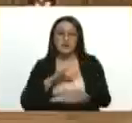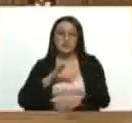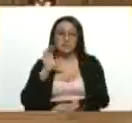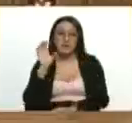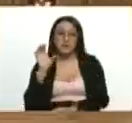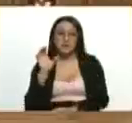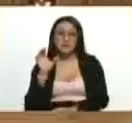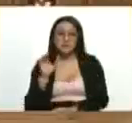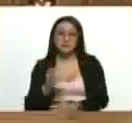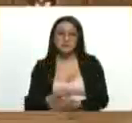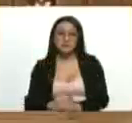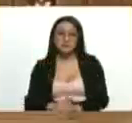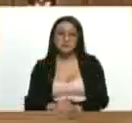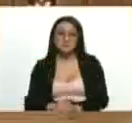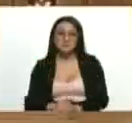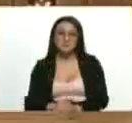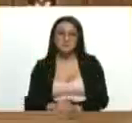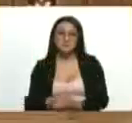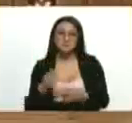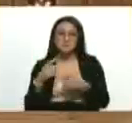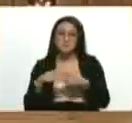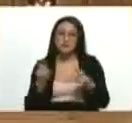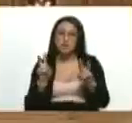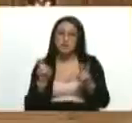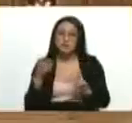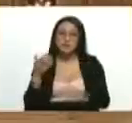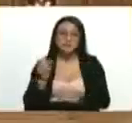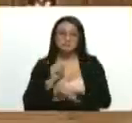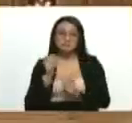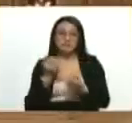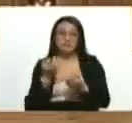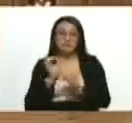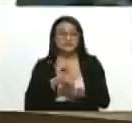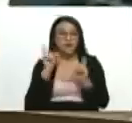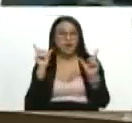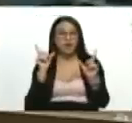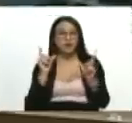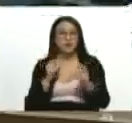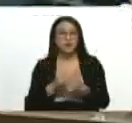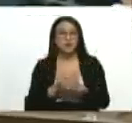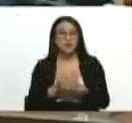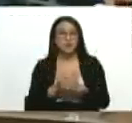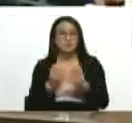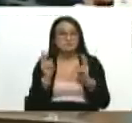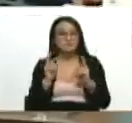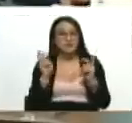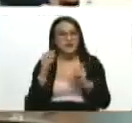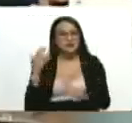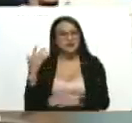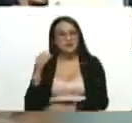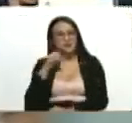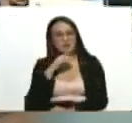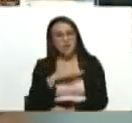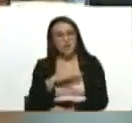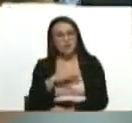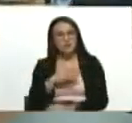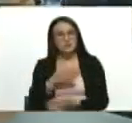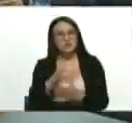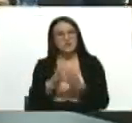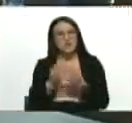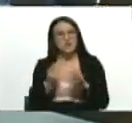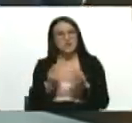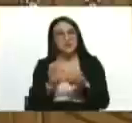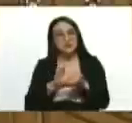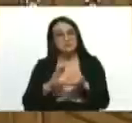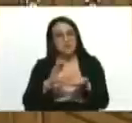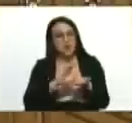disponía en el exterior. Pero la otra cosa insólita, no registrada en los anales de la historia, es que todo el dinero que le